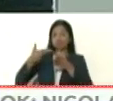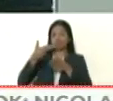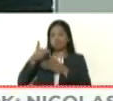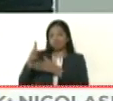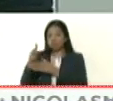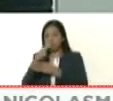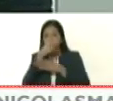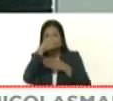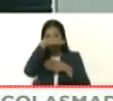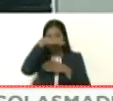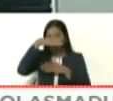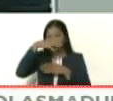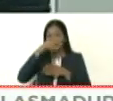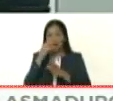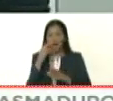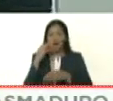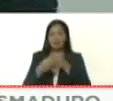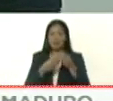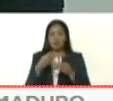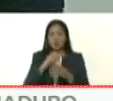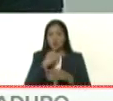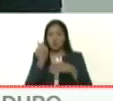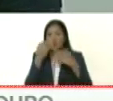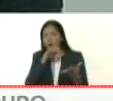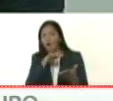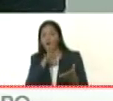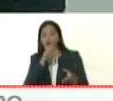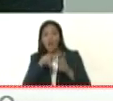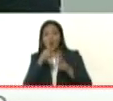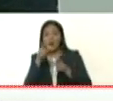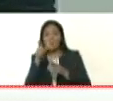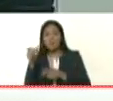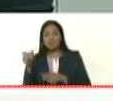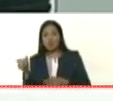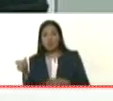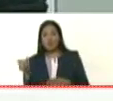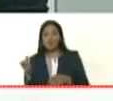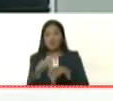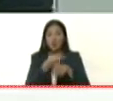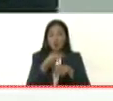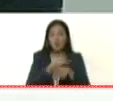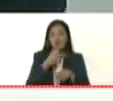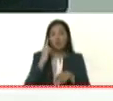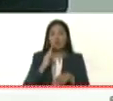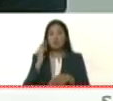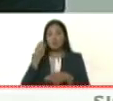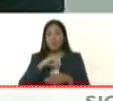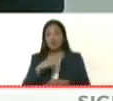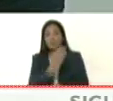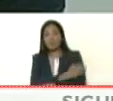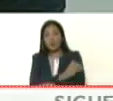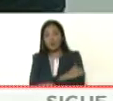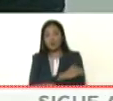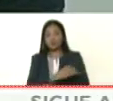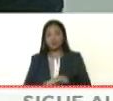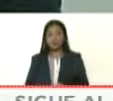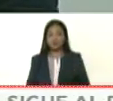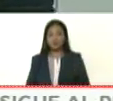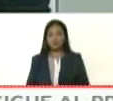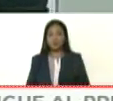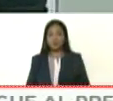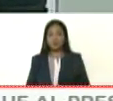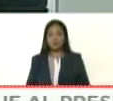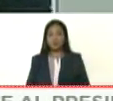actos relacionados con asesinatos de personalidades del gobierno bolivariano y también de la oposición, se